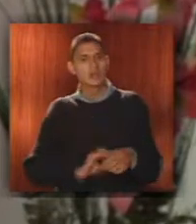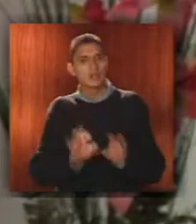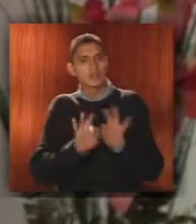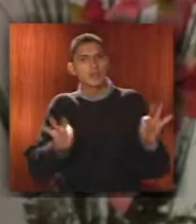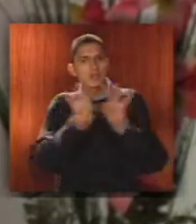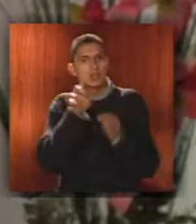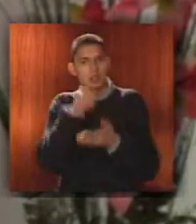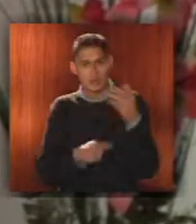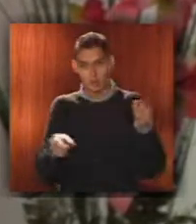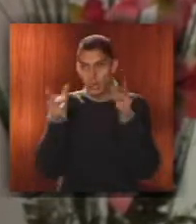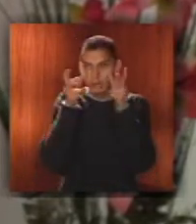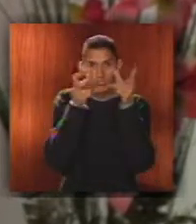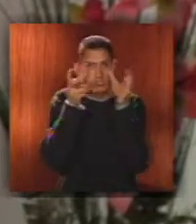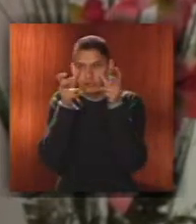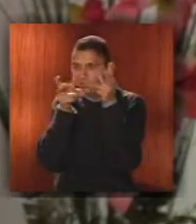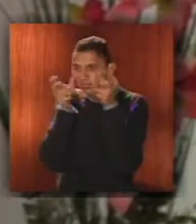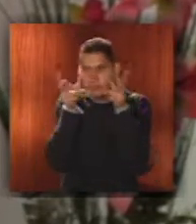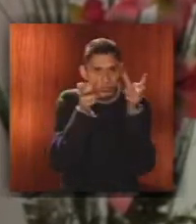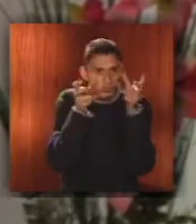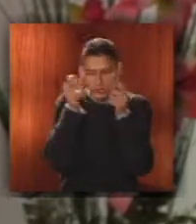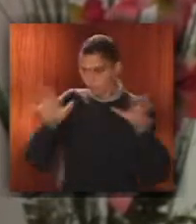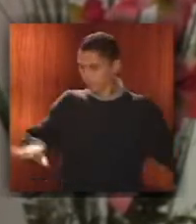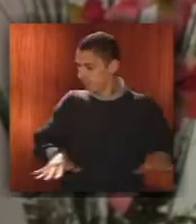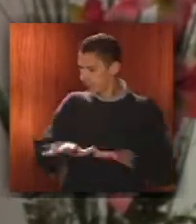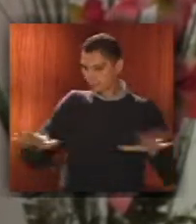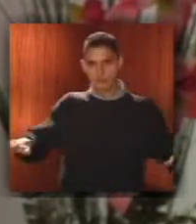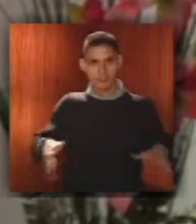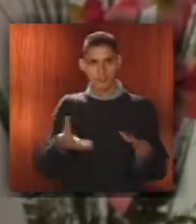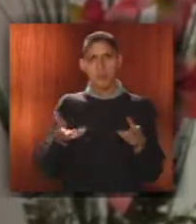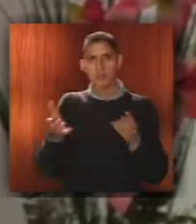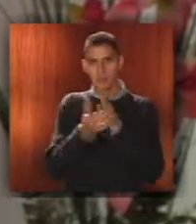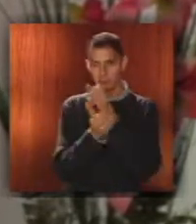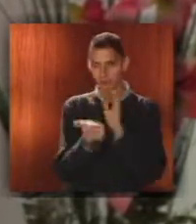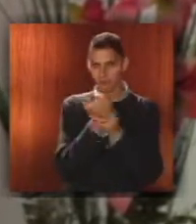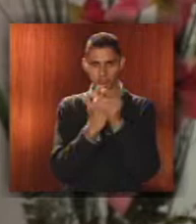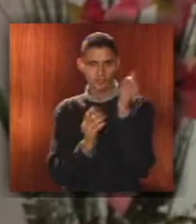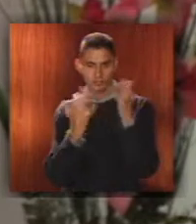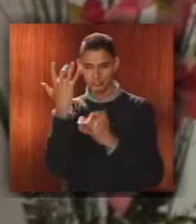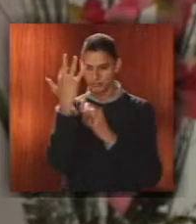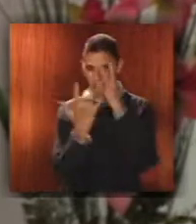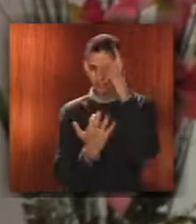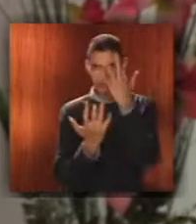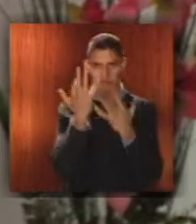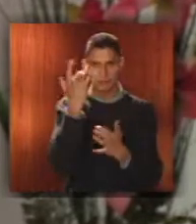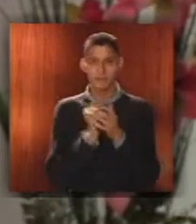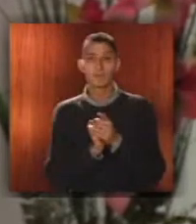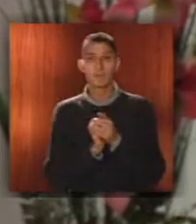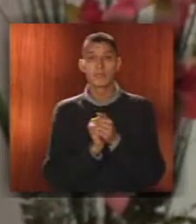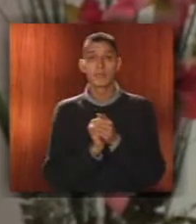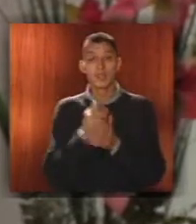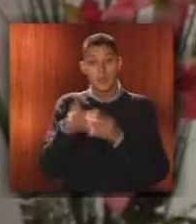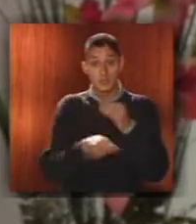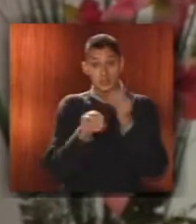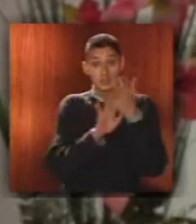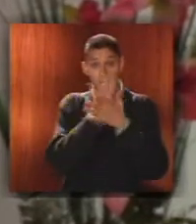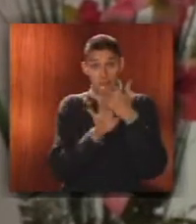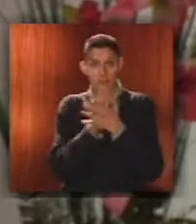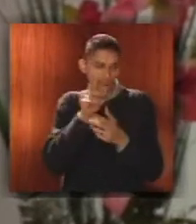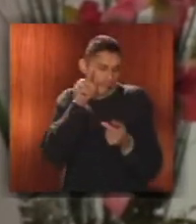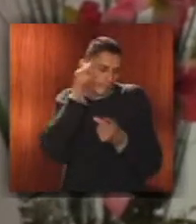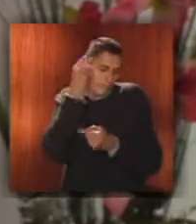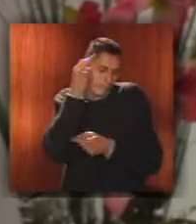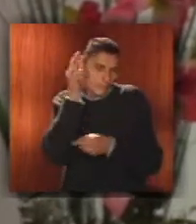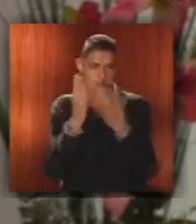es una lengua visoespacial, visogestual, kinética. Evidentemente